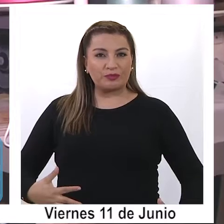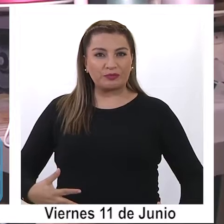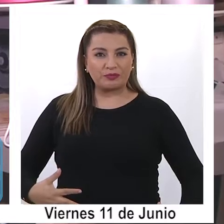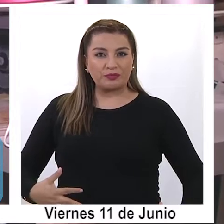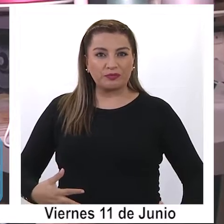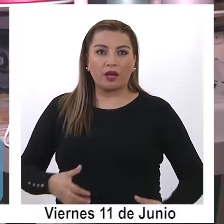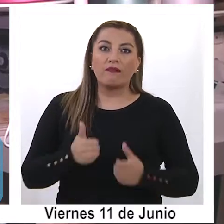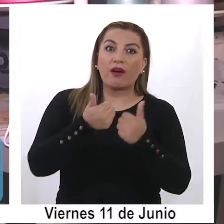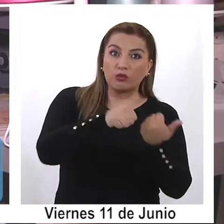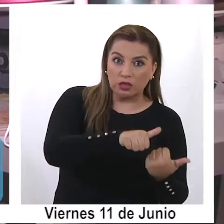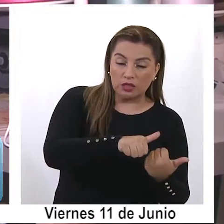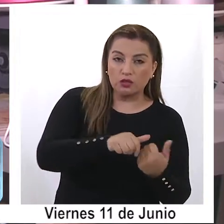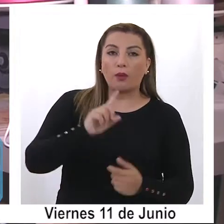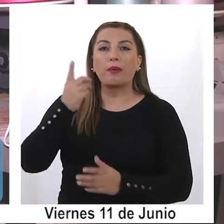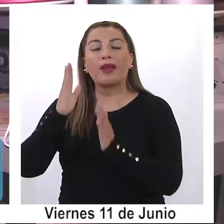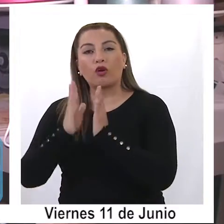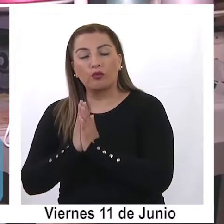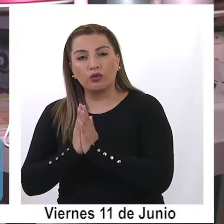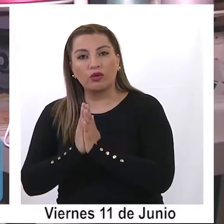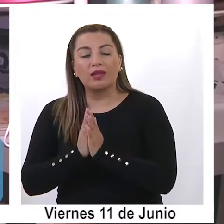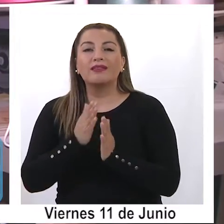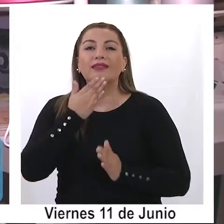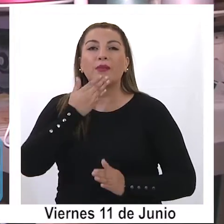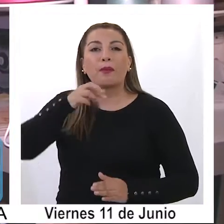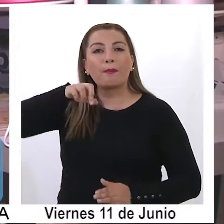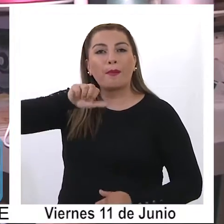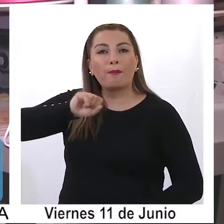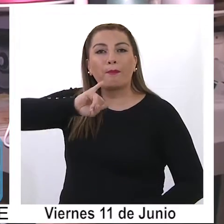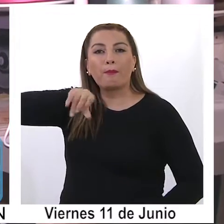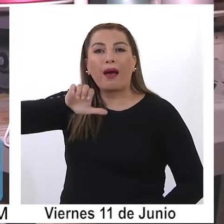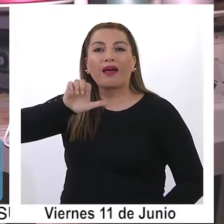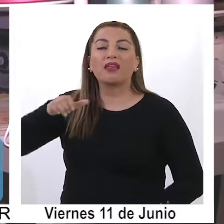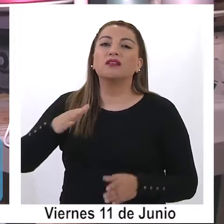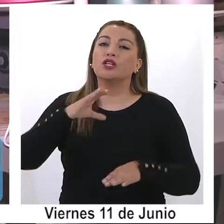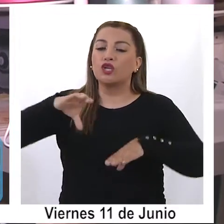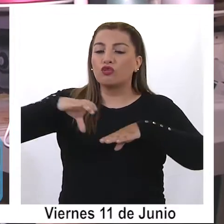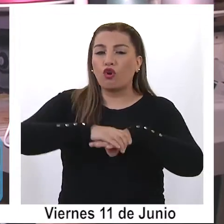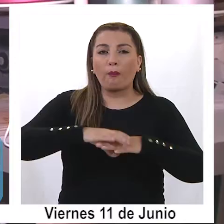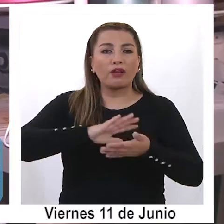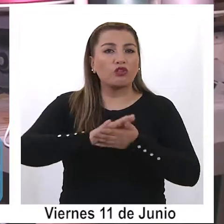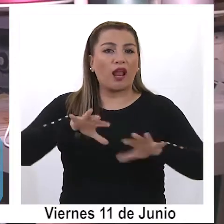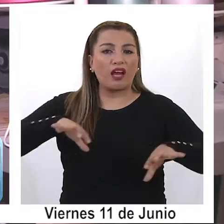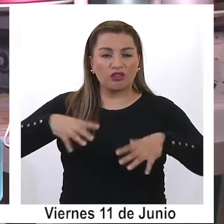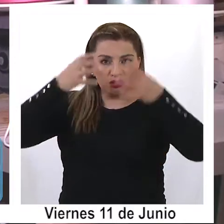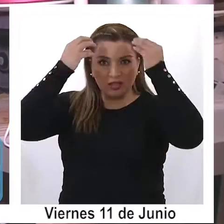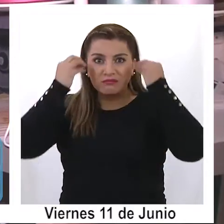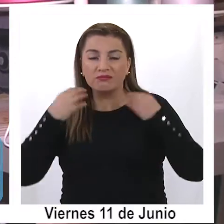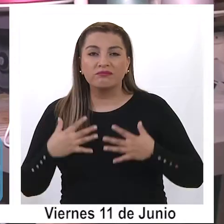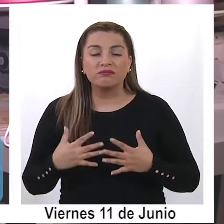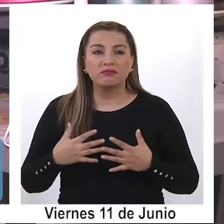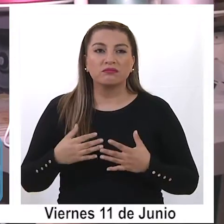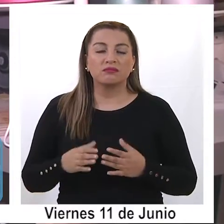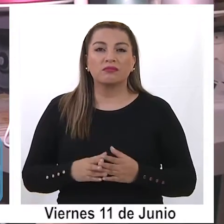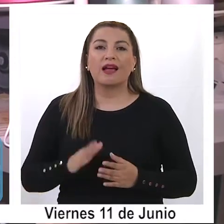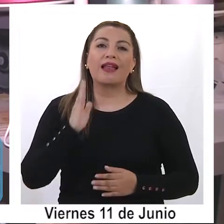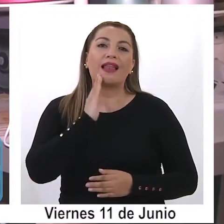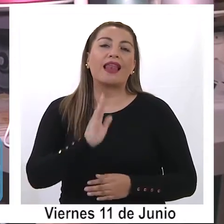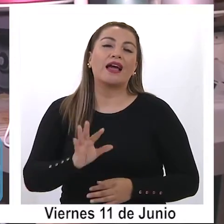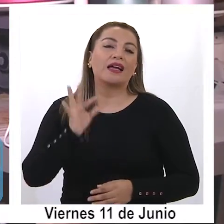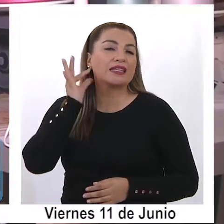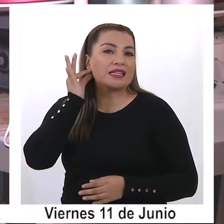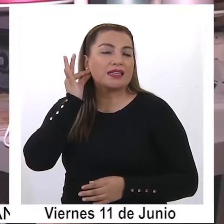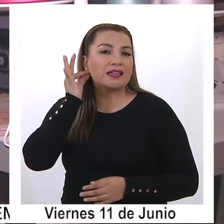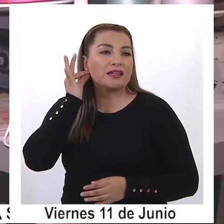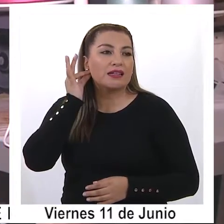es bautizo, primera comunión o paje, el vestuario, el calzado y los accesorios. A los accesorios me refiero más a la niña que lleva